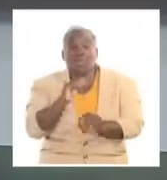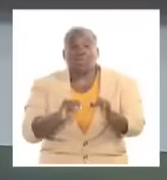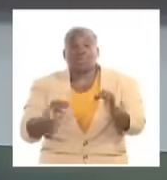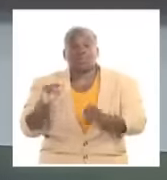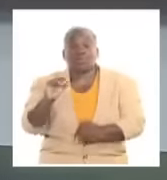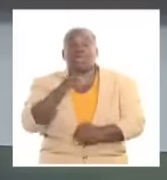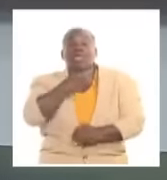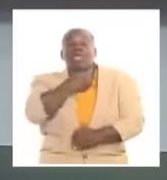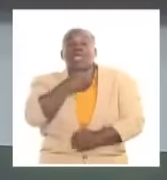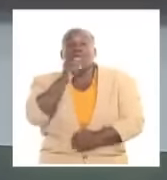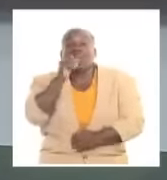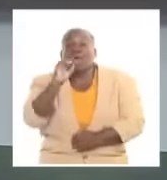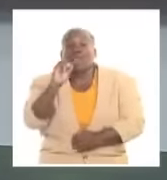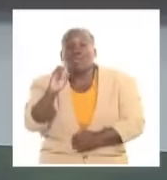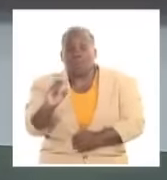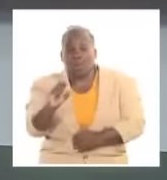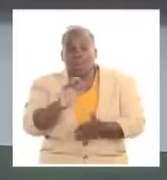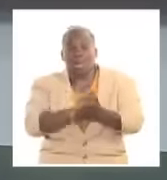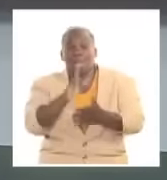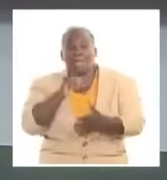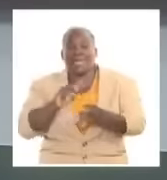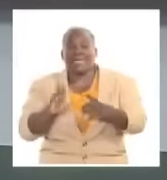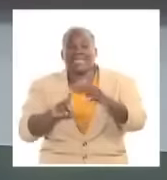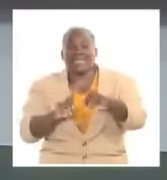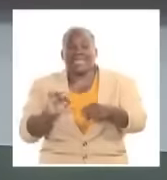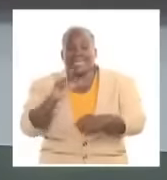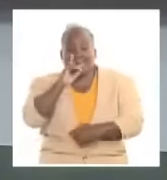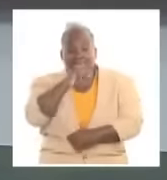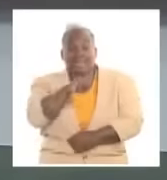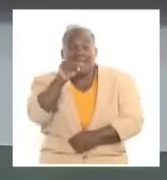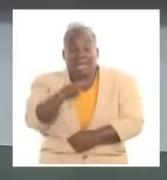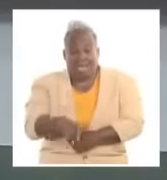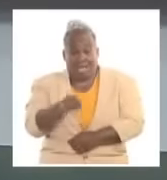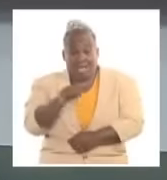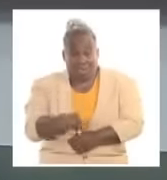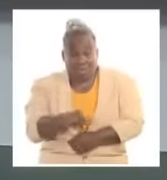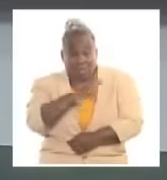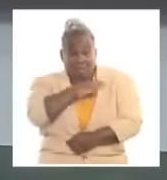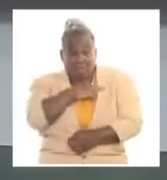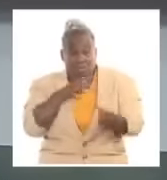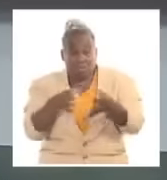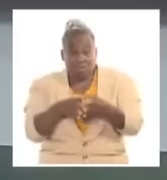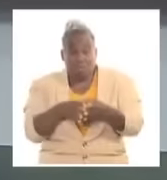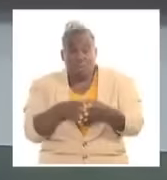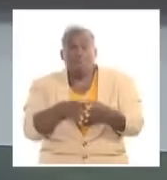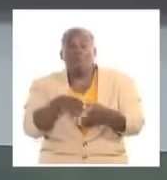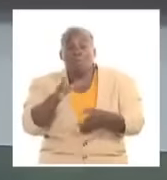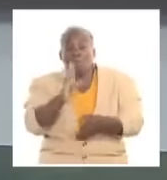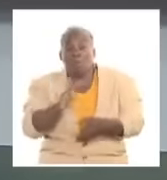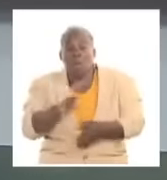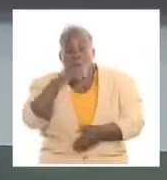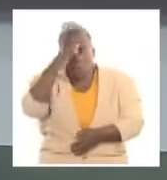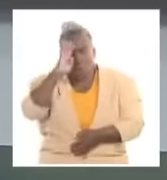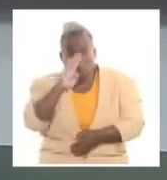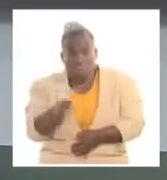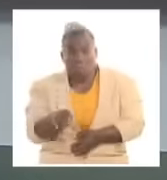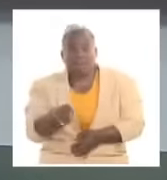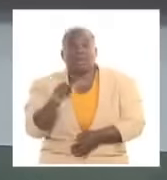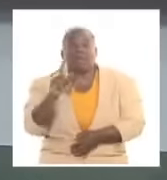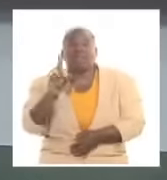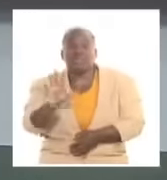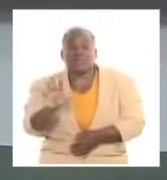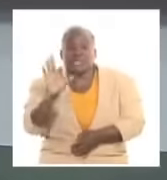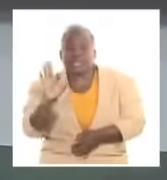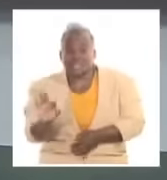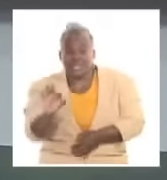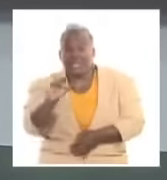Eduardo Martínez Díaz, actual presidente del grupo empresarial BioCuba Pharma, de 56 años de edad y licenciado en